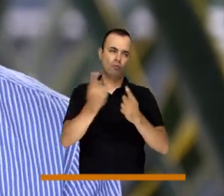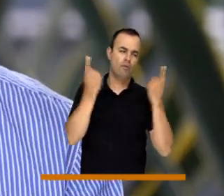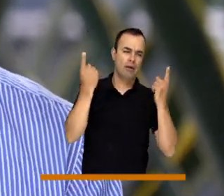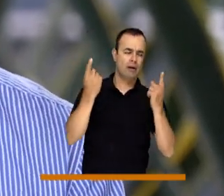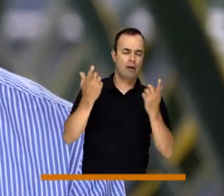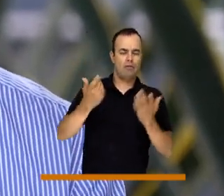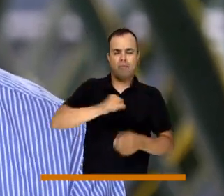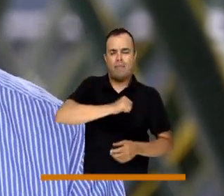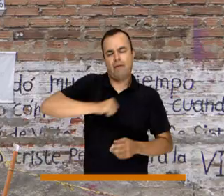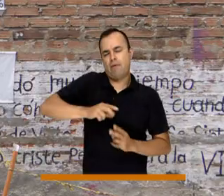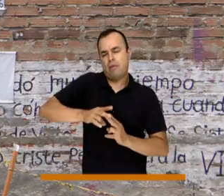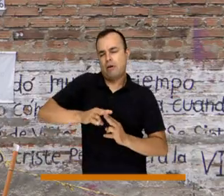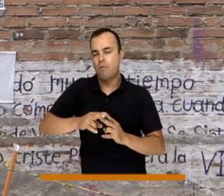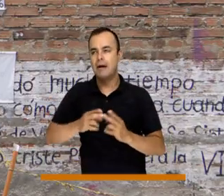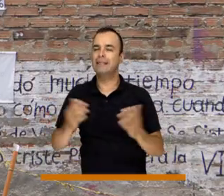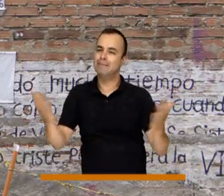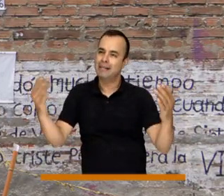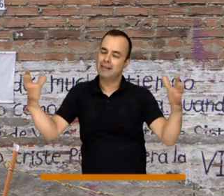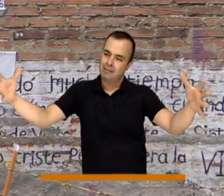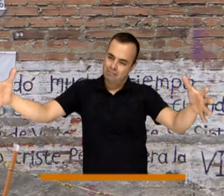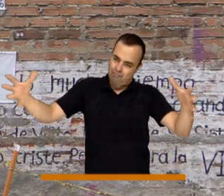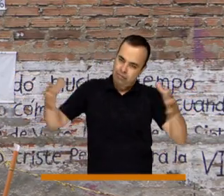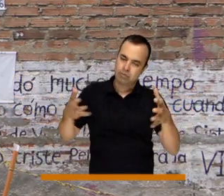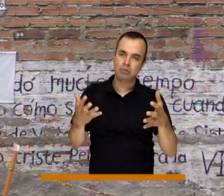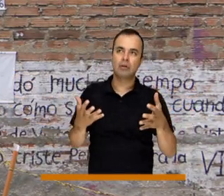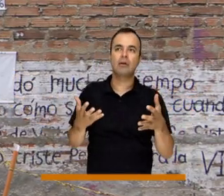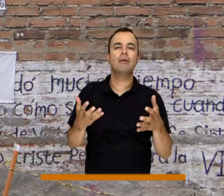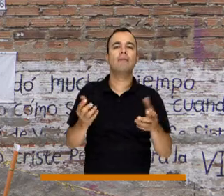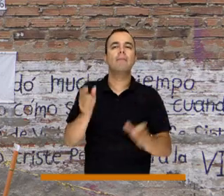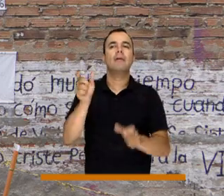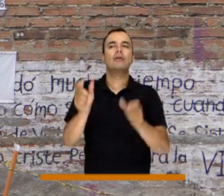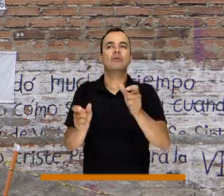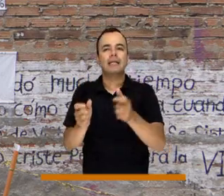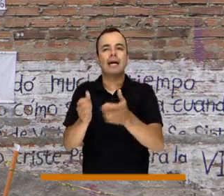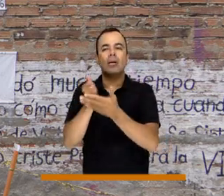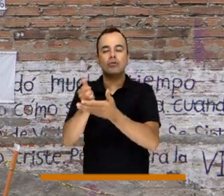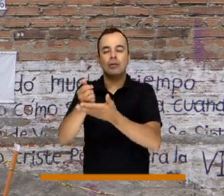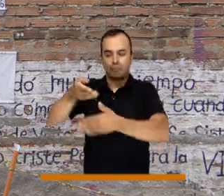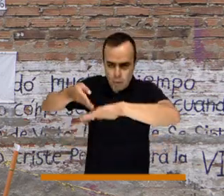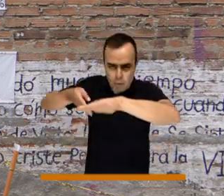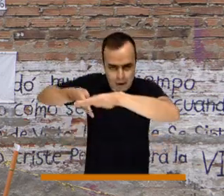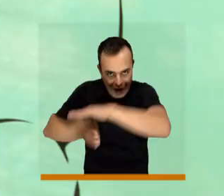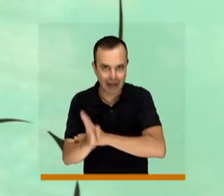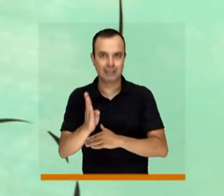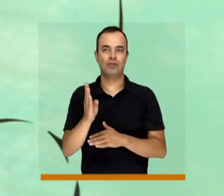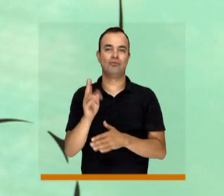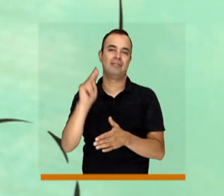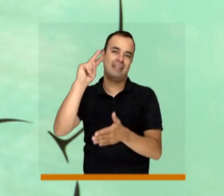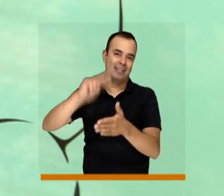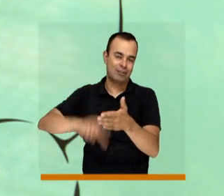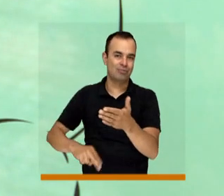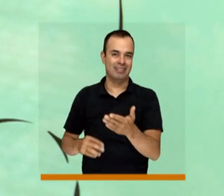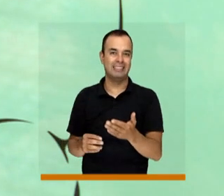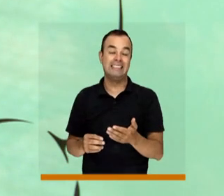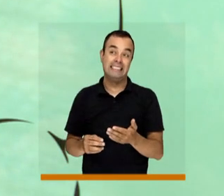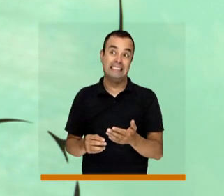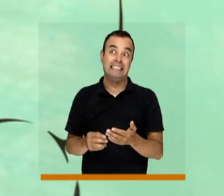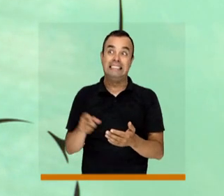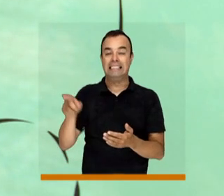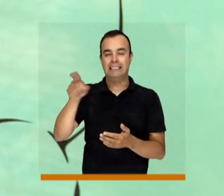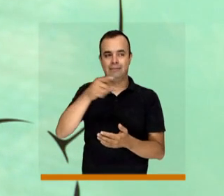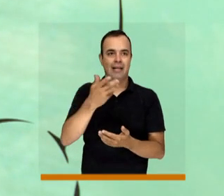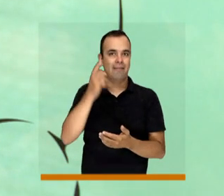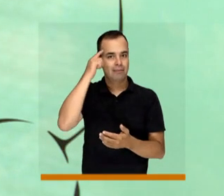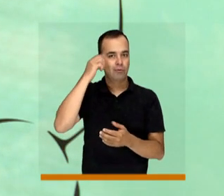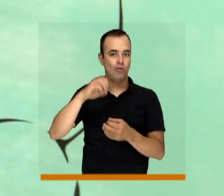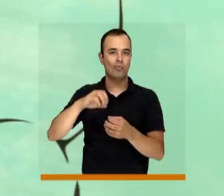en este caso, porque hacer una fundación privada tiene evidentemente una financiación diferente, pero sí entendemos que llegar